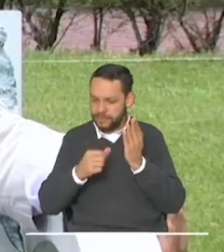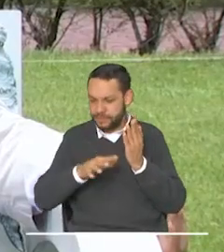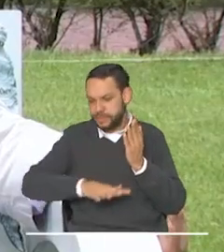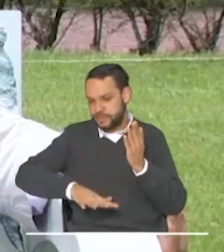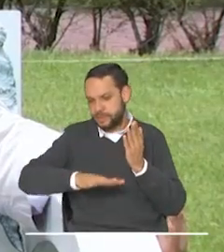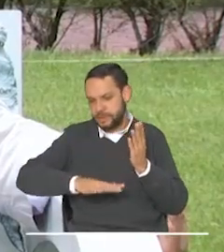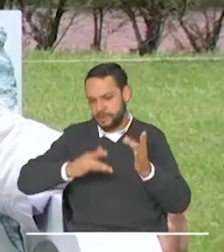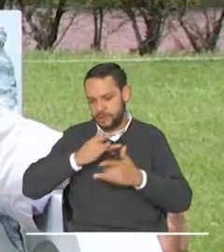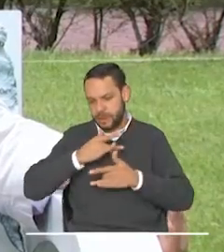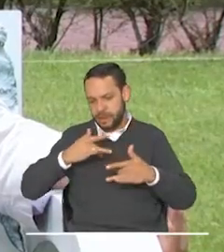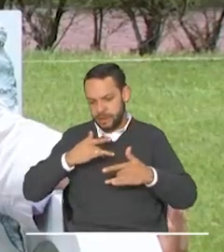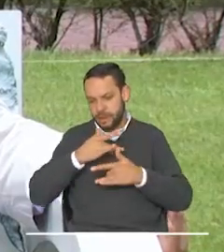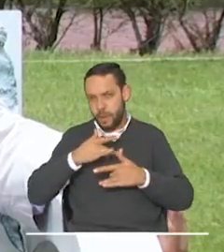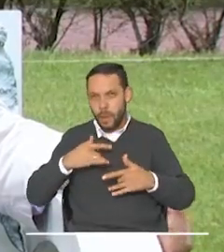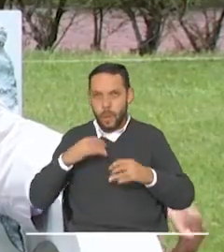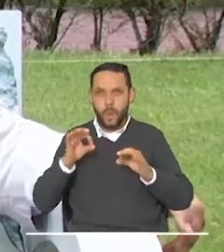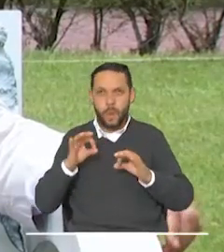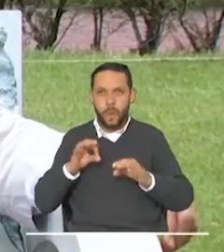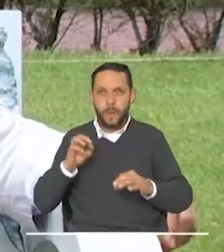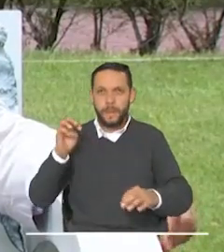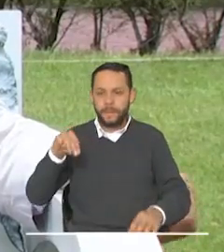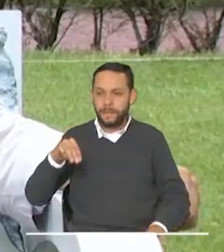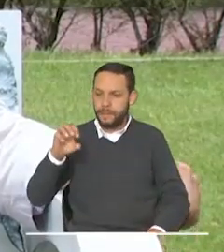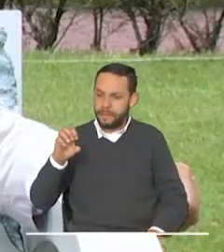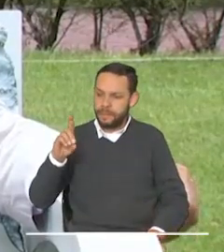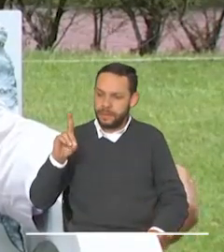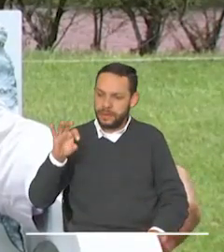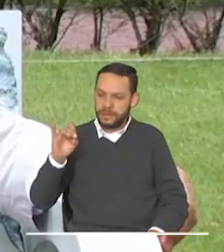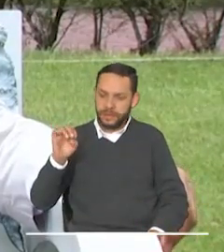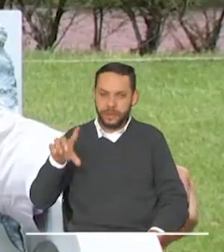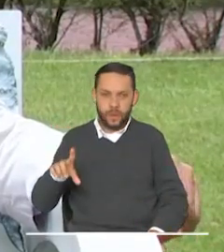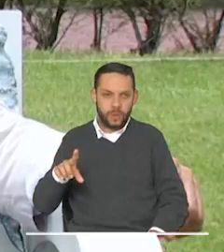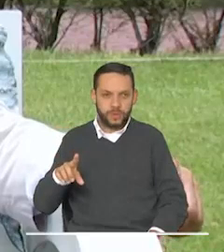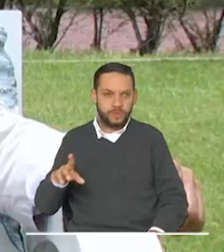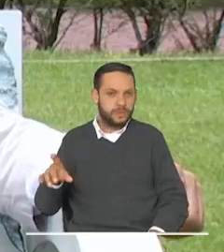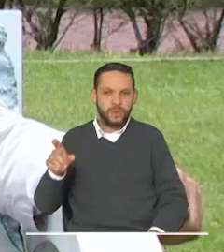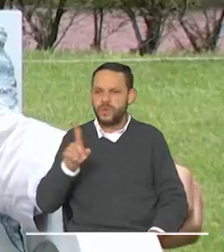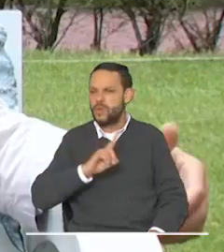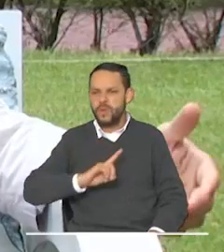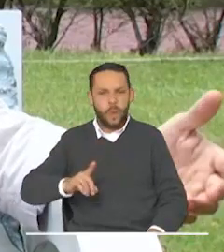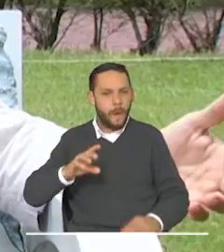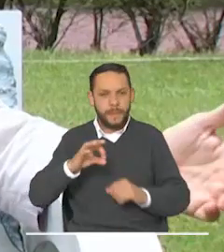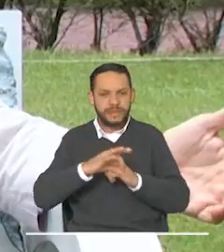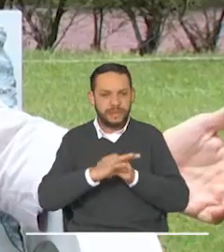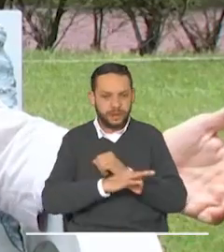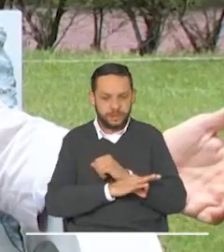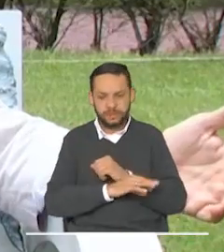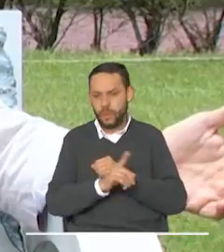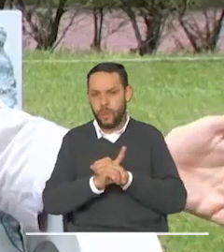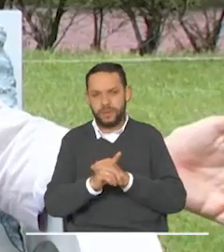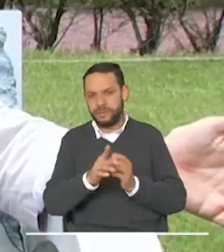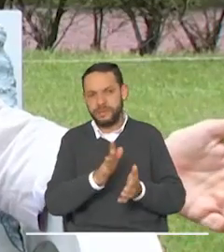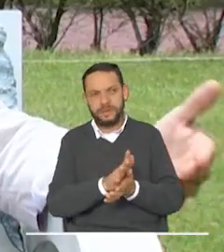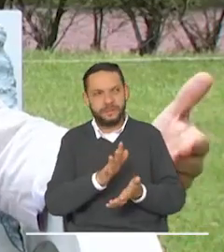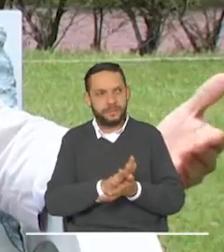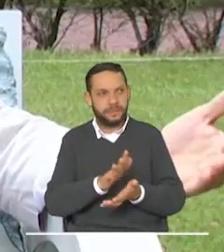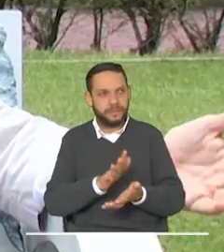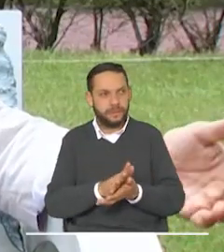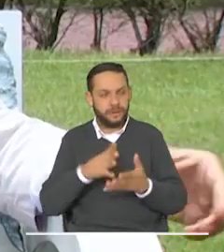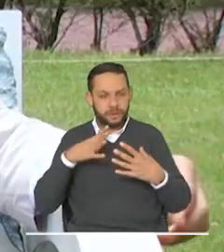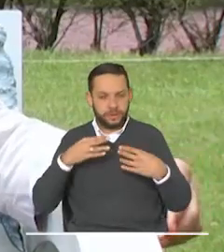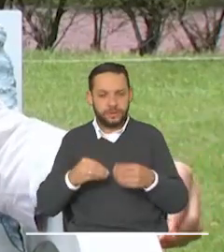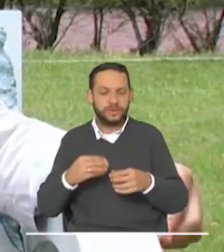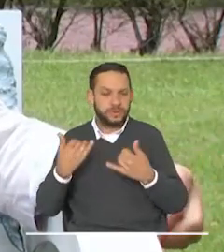y Medical para que la gente no vaya psiquiatría o no toma mi gente psiquiátricos no somos profesionales ortodoxos